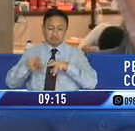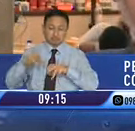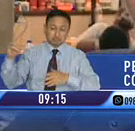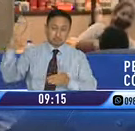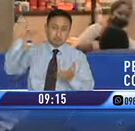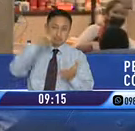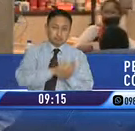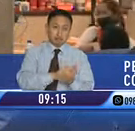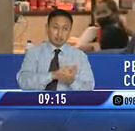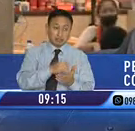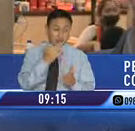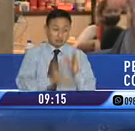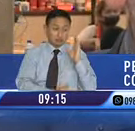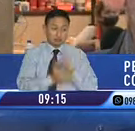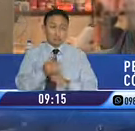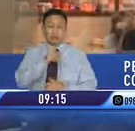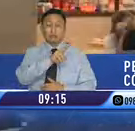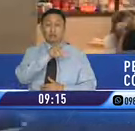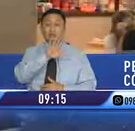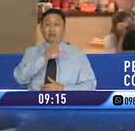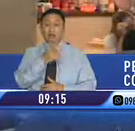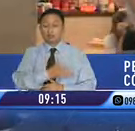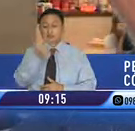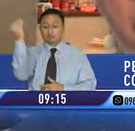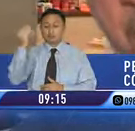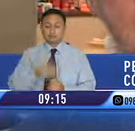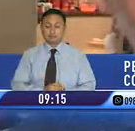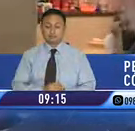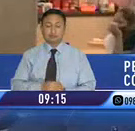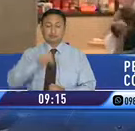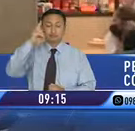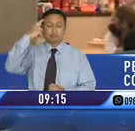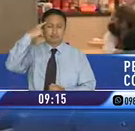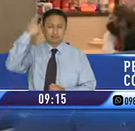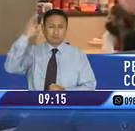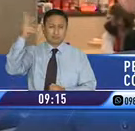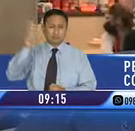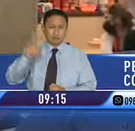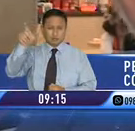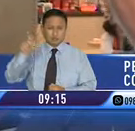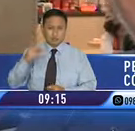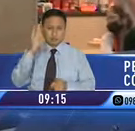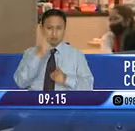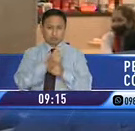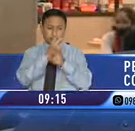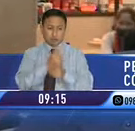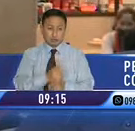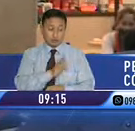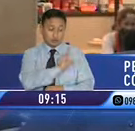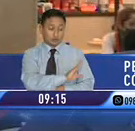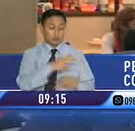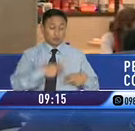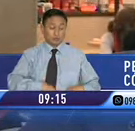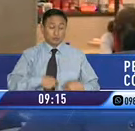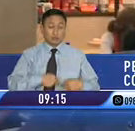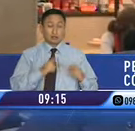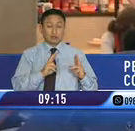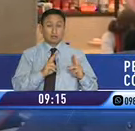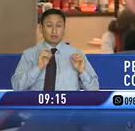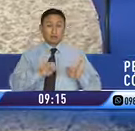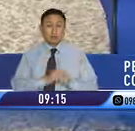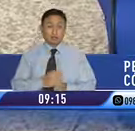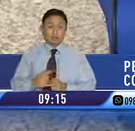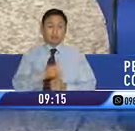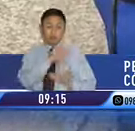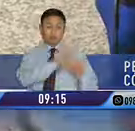vuelos para que ellos salgan el día 25 el estado venezolano está protegiendo a las personas por las condiciones y Esperamos que eso sea